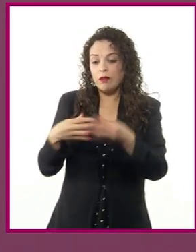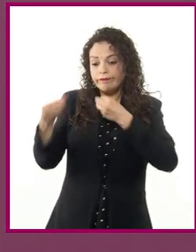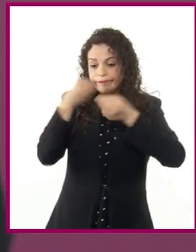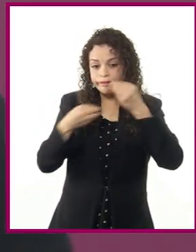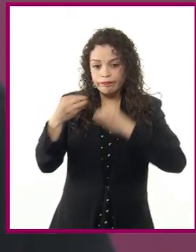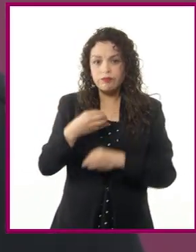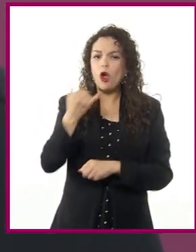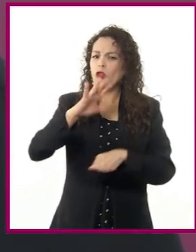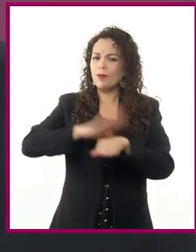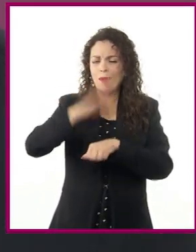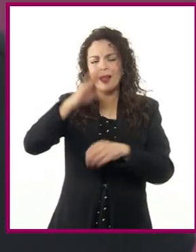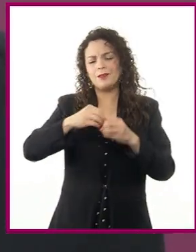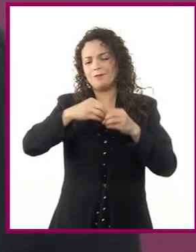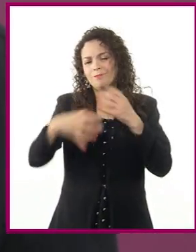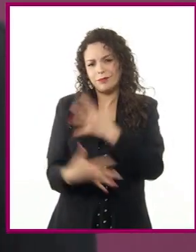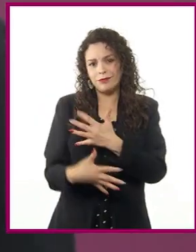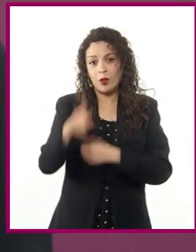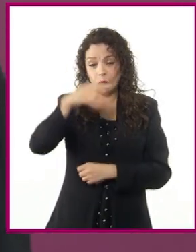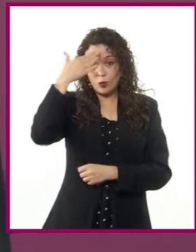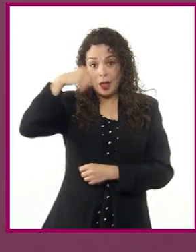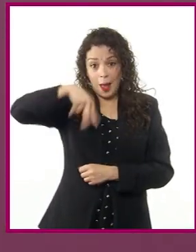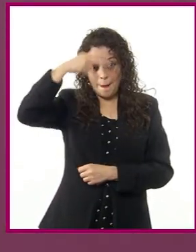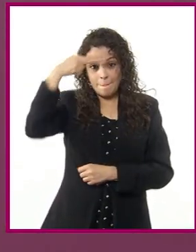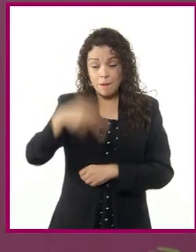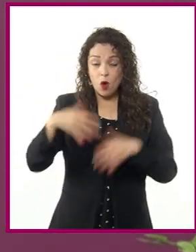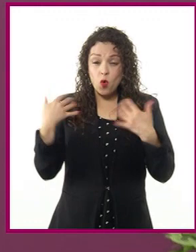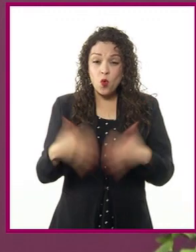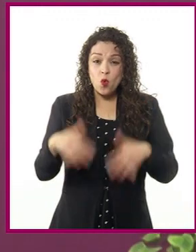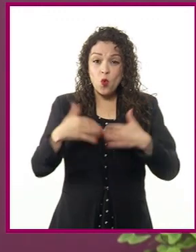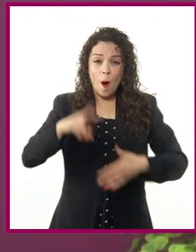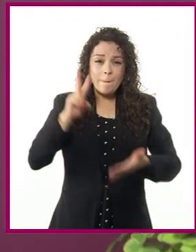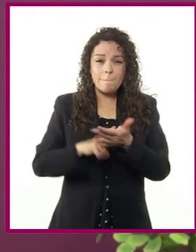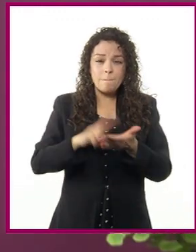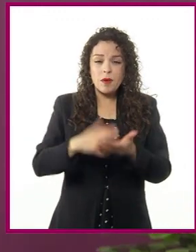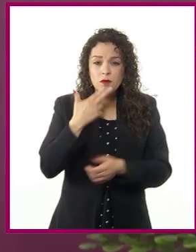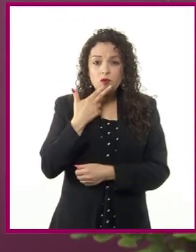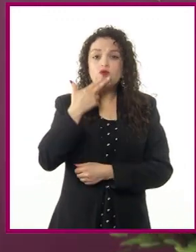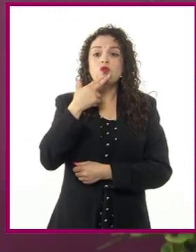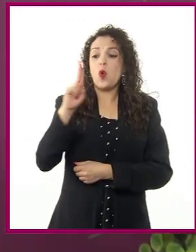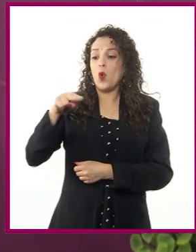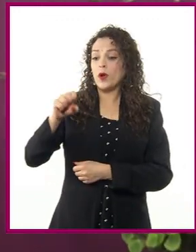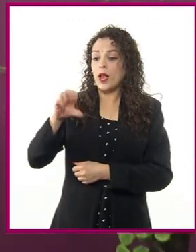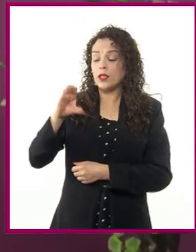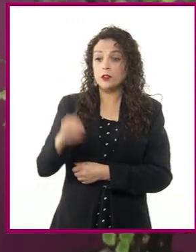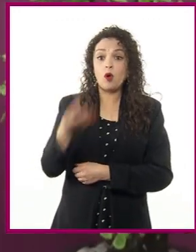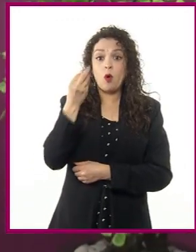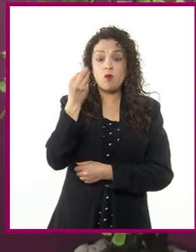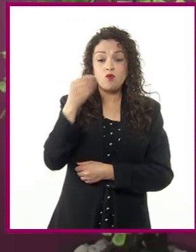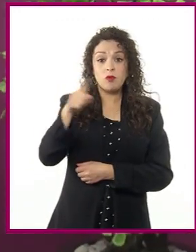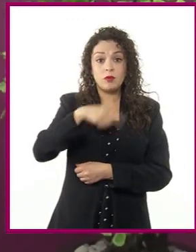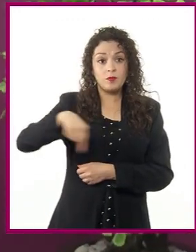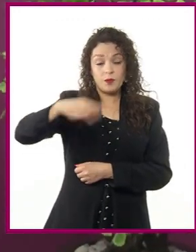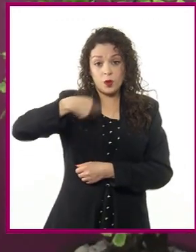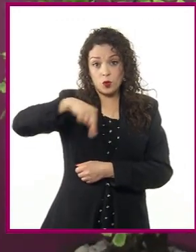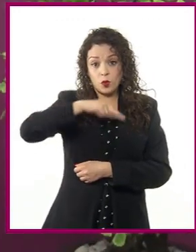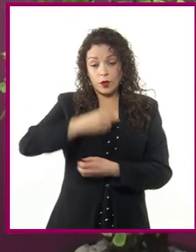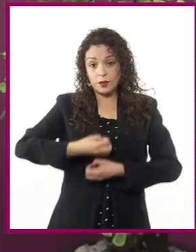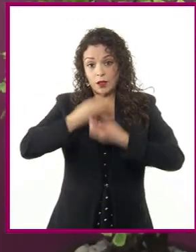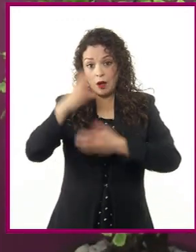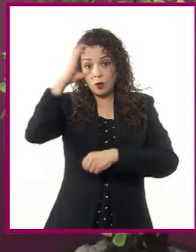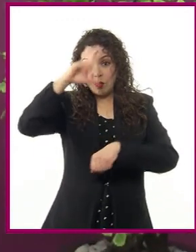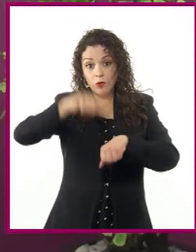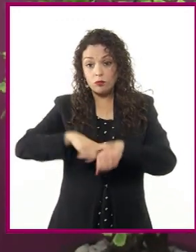otras. ¿Sabían que nuestro país es tan rico en cultura que la UNESCO ha declarado varias de nuestras expresiones culturales